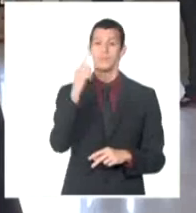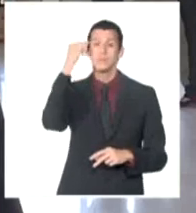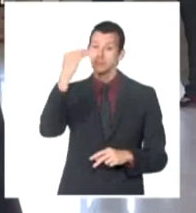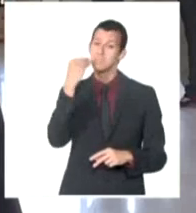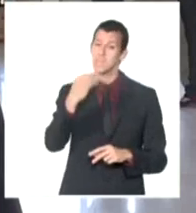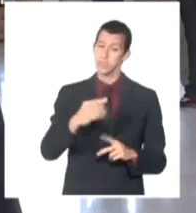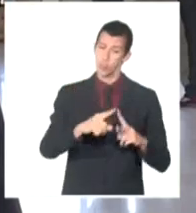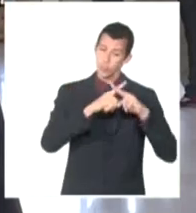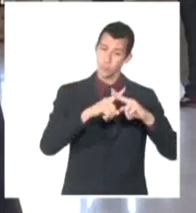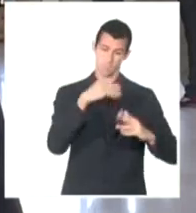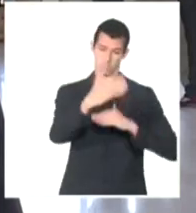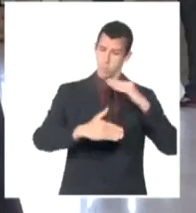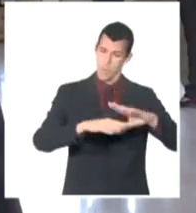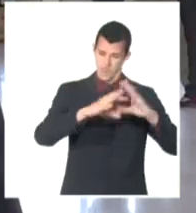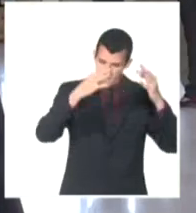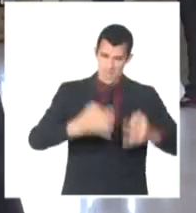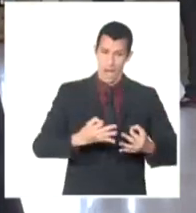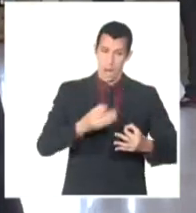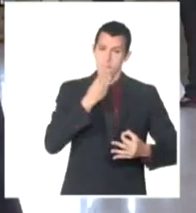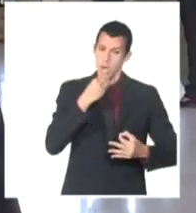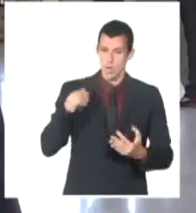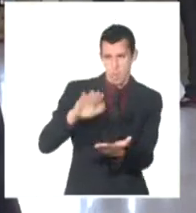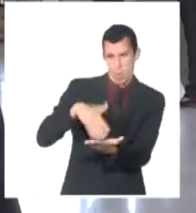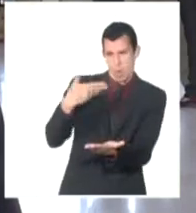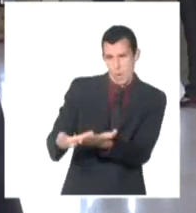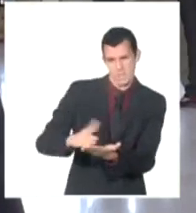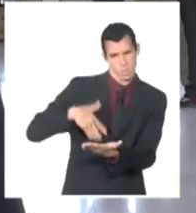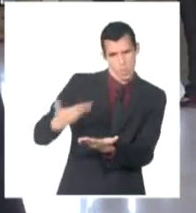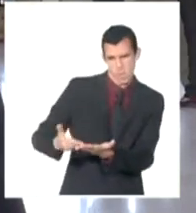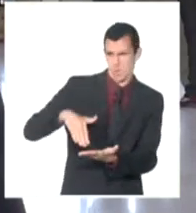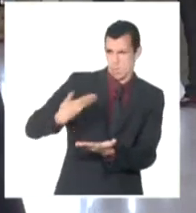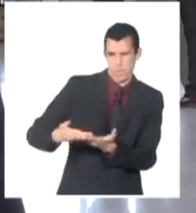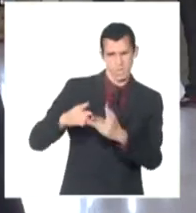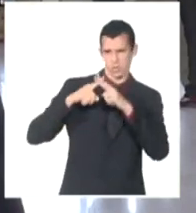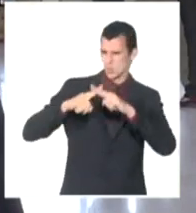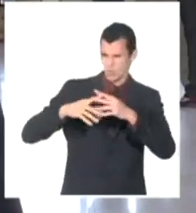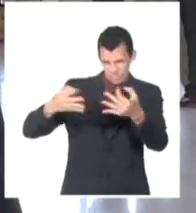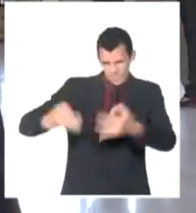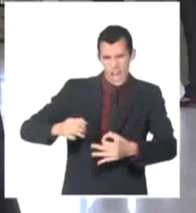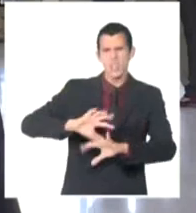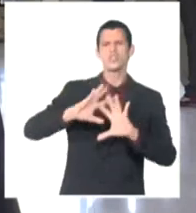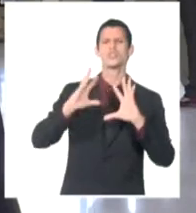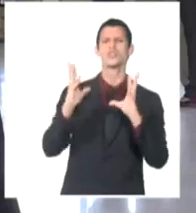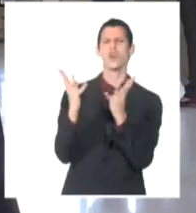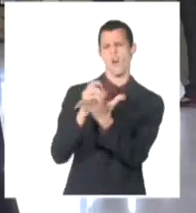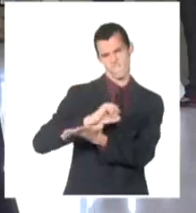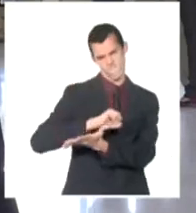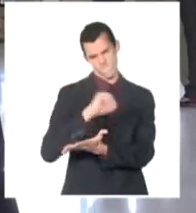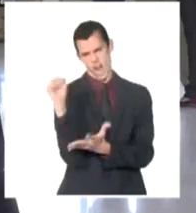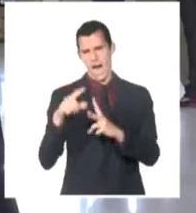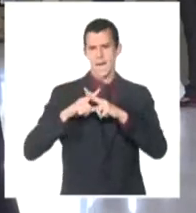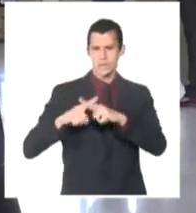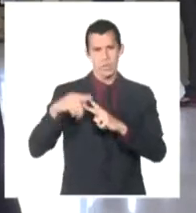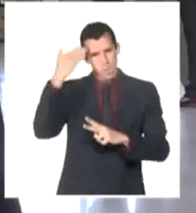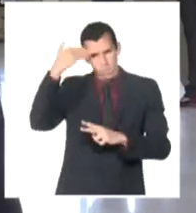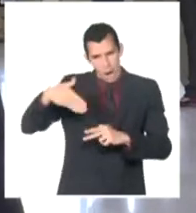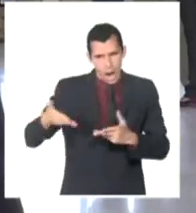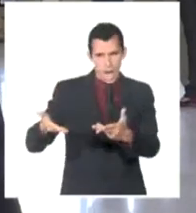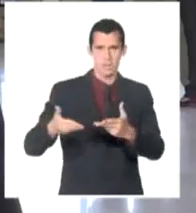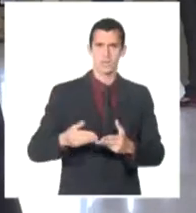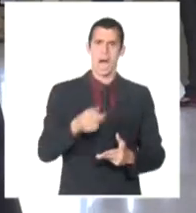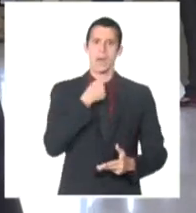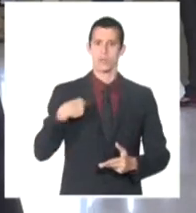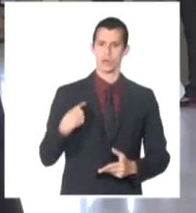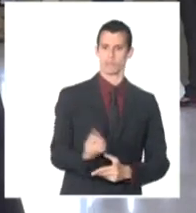hacer discusiones muy fuertes sobre las contradicciones que estamos viviendo hoy y alar mucha gente, sumar personas que tengan